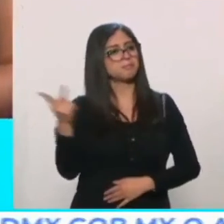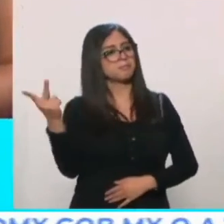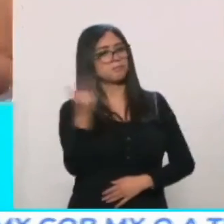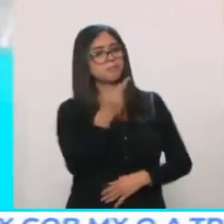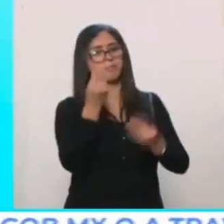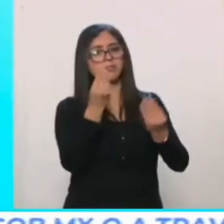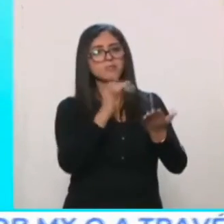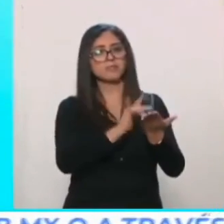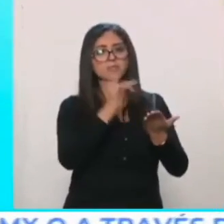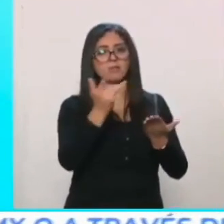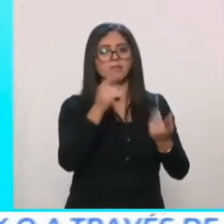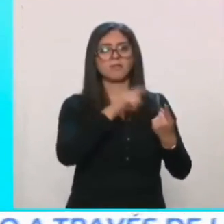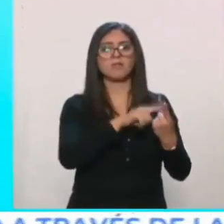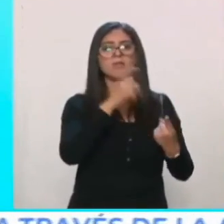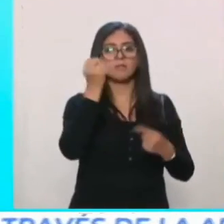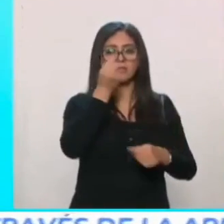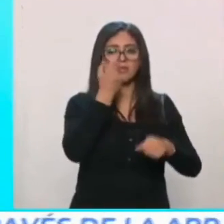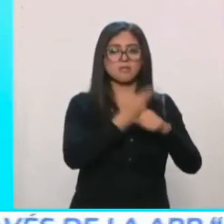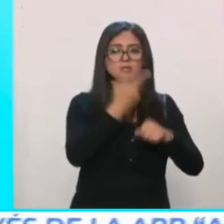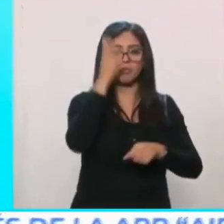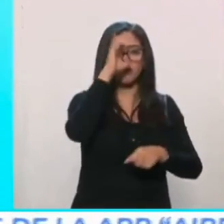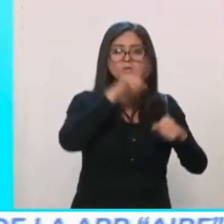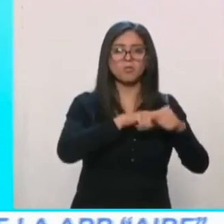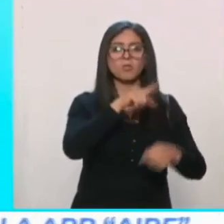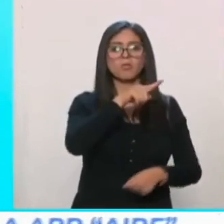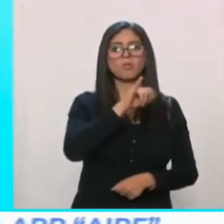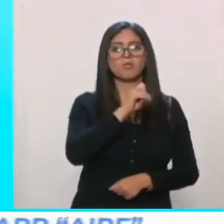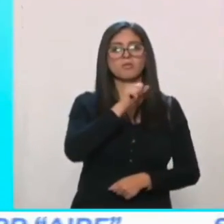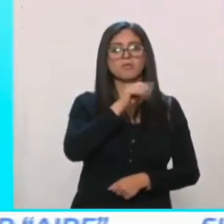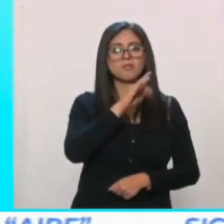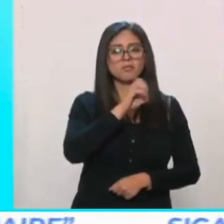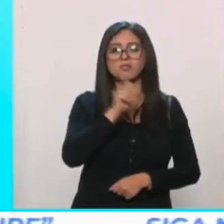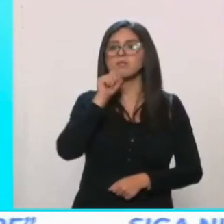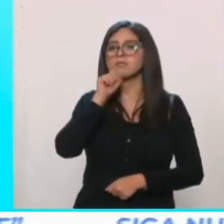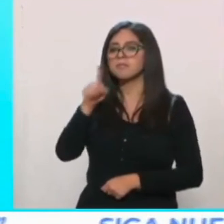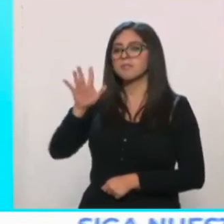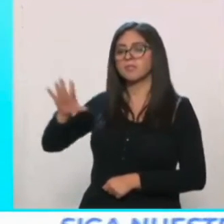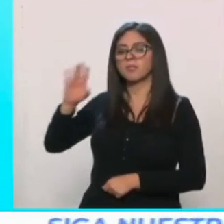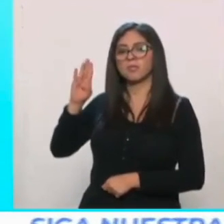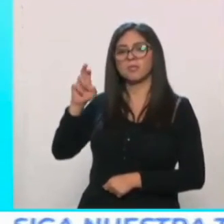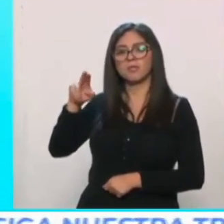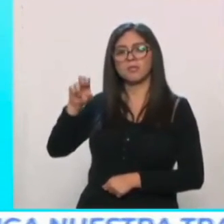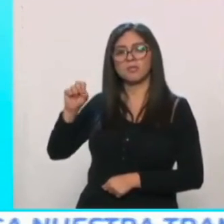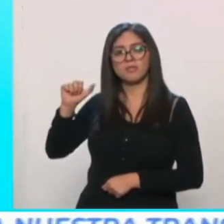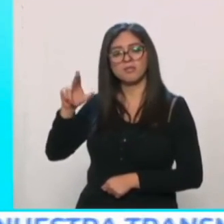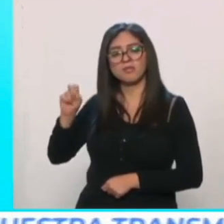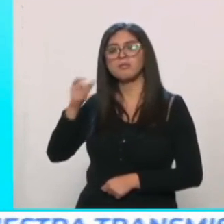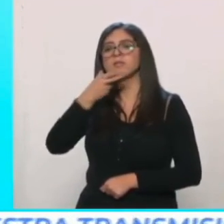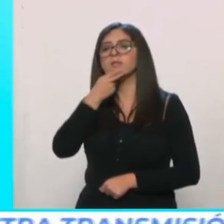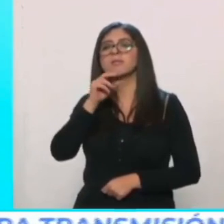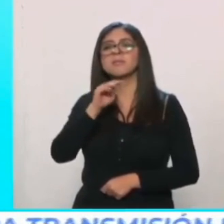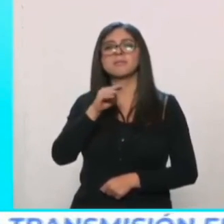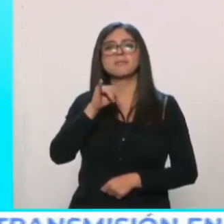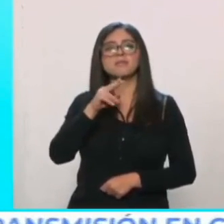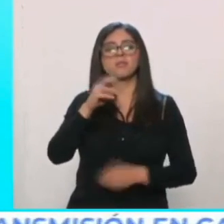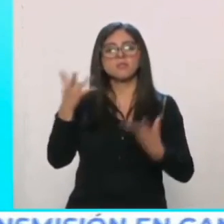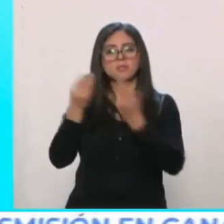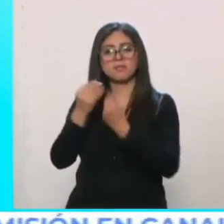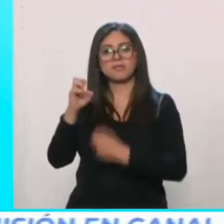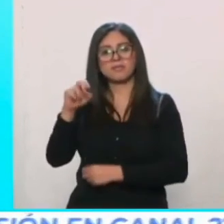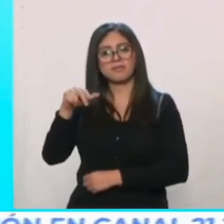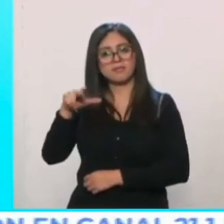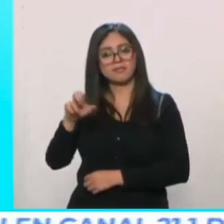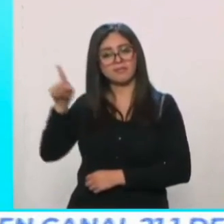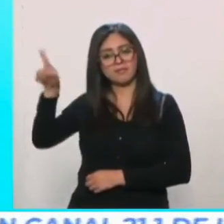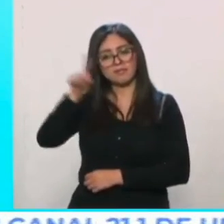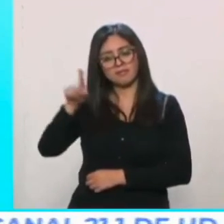Cultura en la Ciudad de México, José Alfonso Suárez del Real, y hasta la Ciudad de Buenos Aires, el ministro Enrique, abogado del Ministerio de la Ciudad de